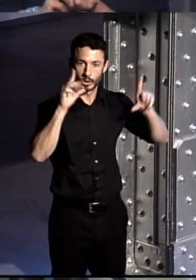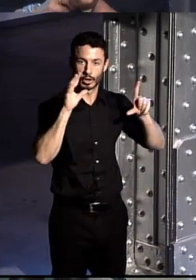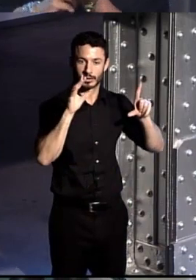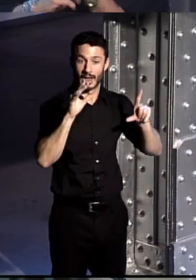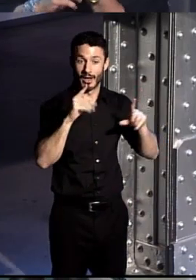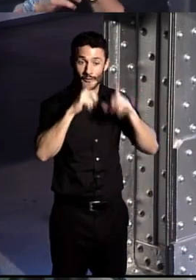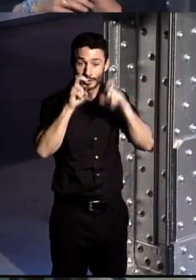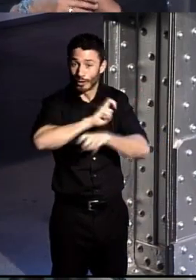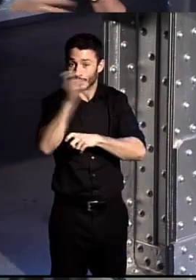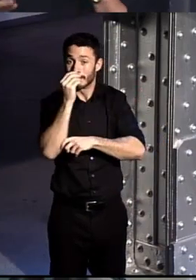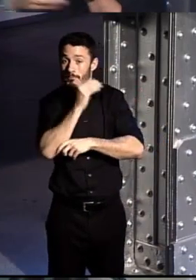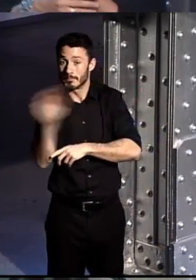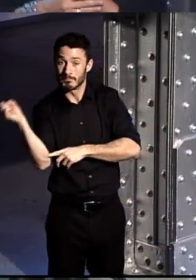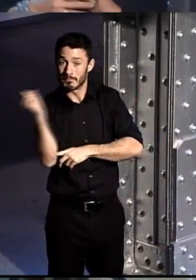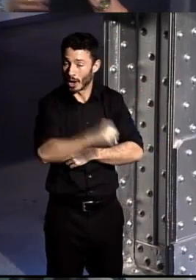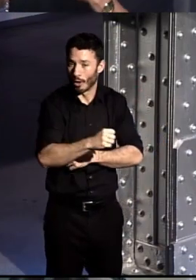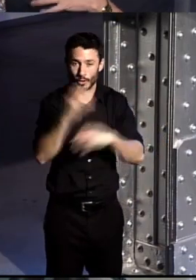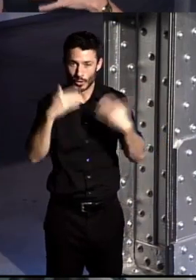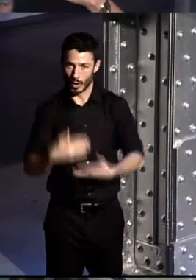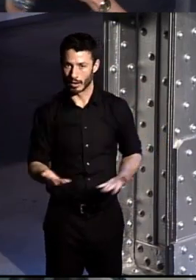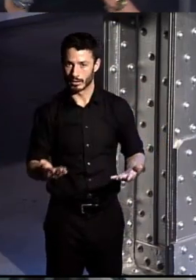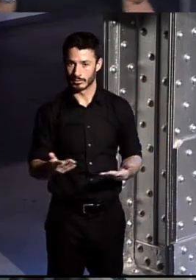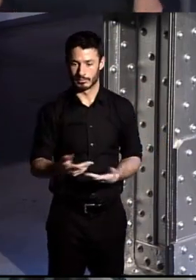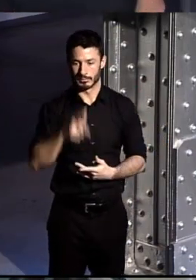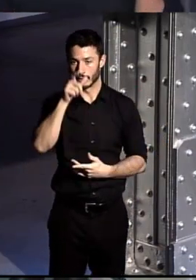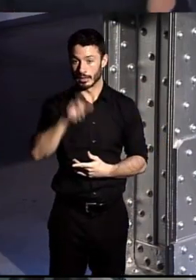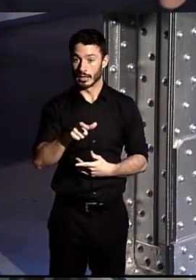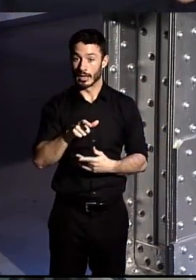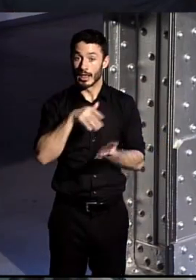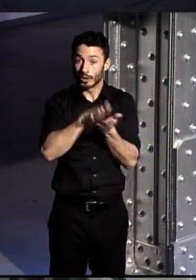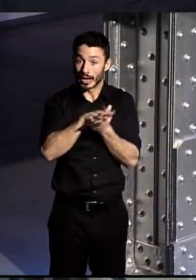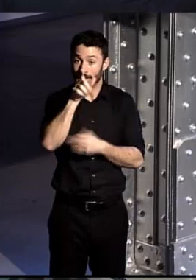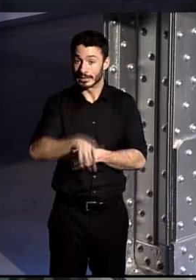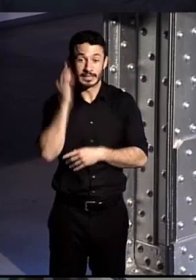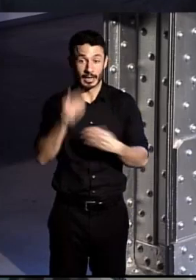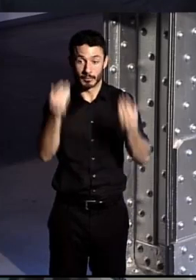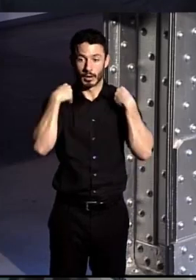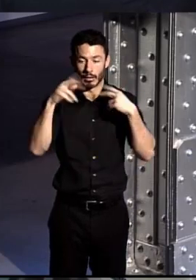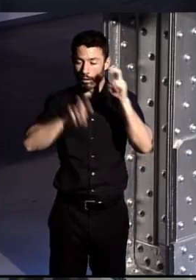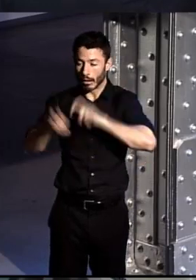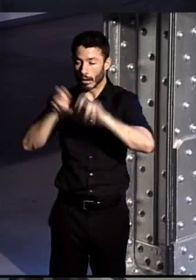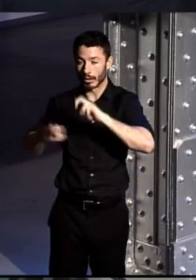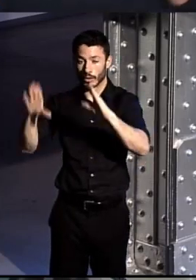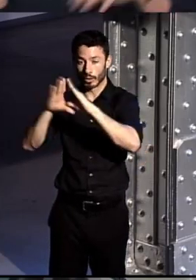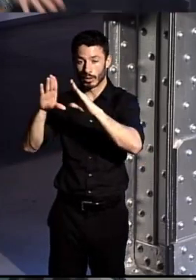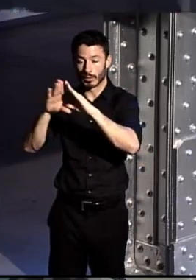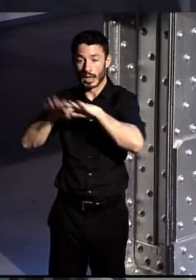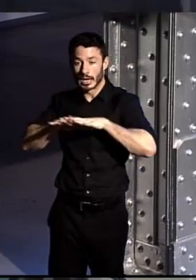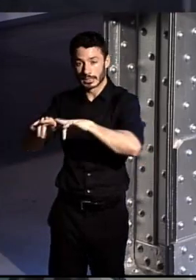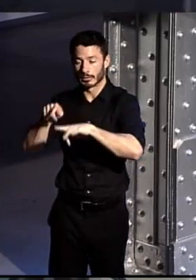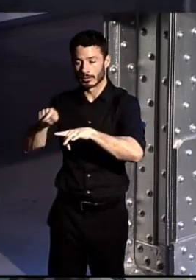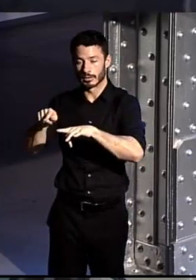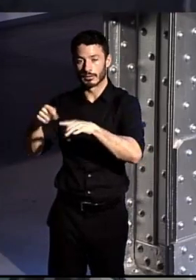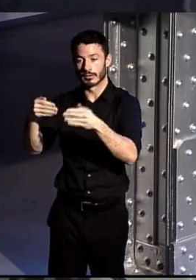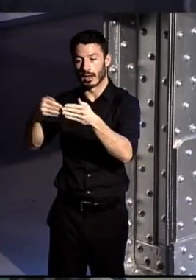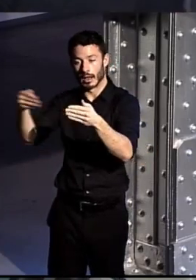Esa la encontró una chica de la editorial en la Comunidad de Madrid, en una exposición que había que